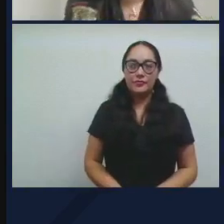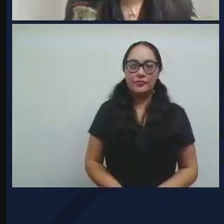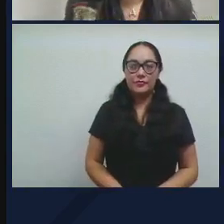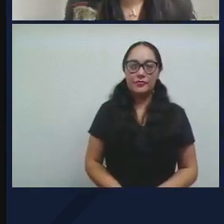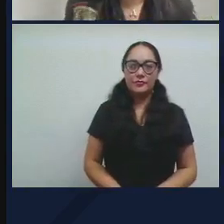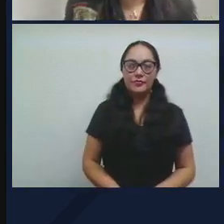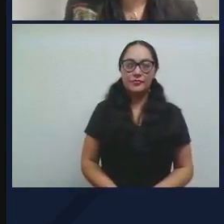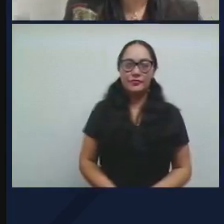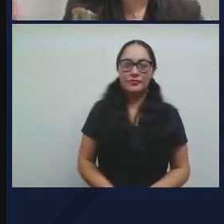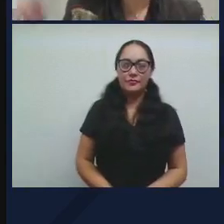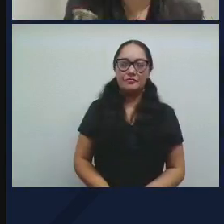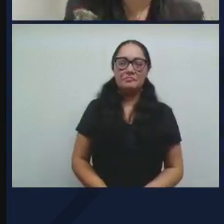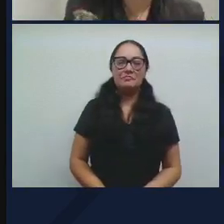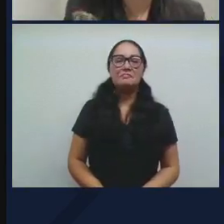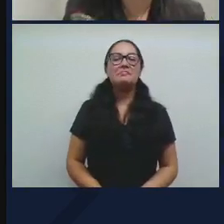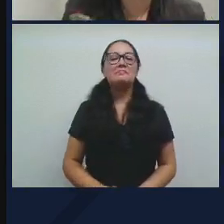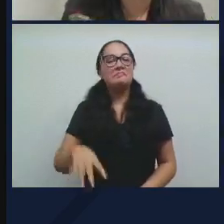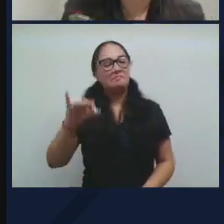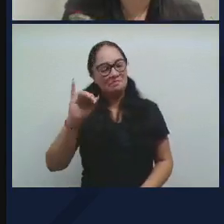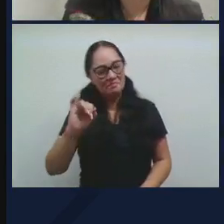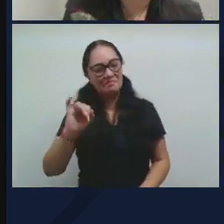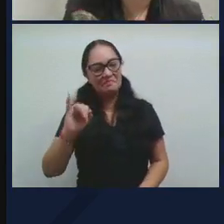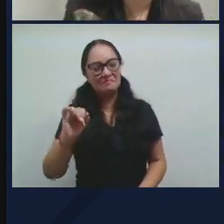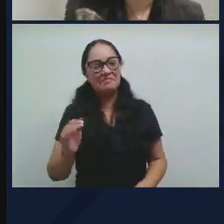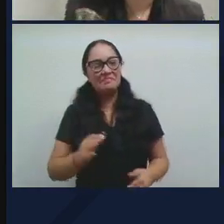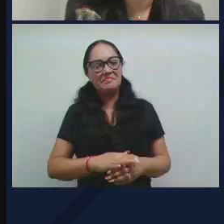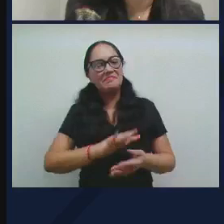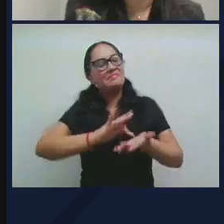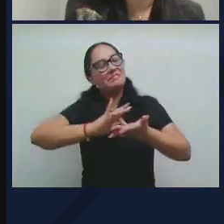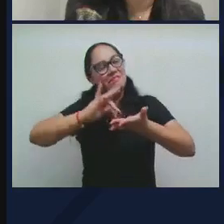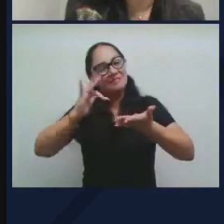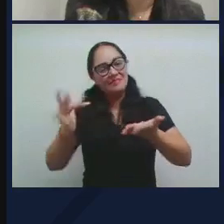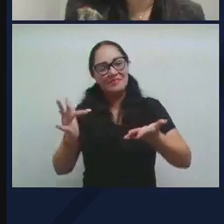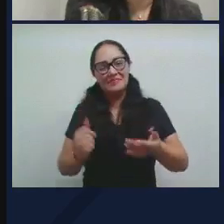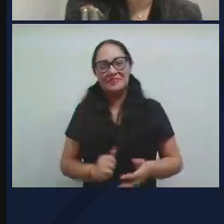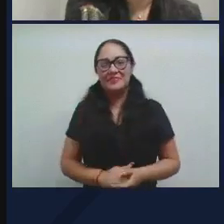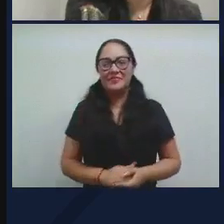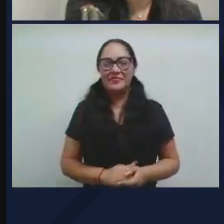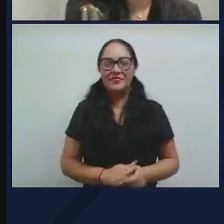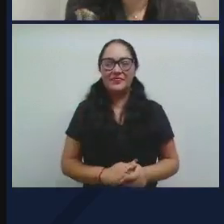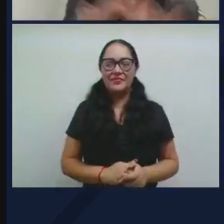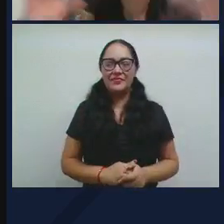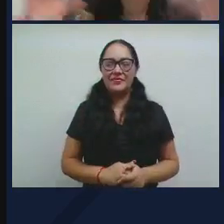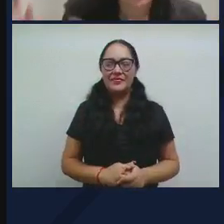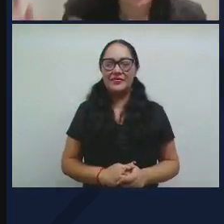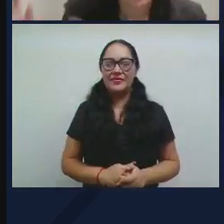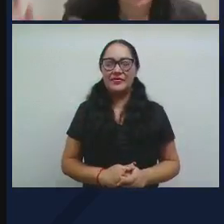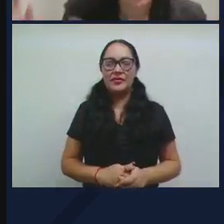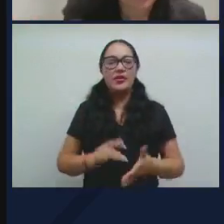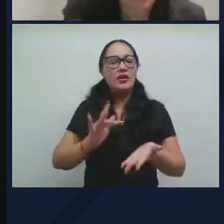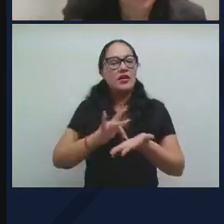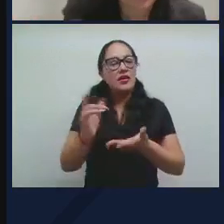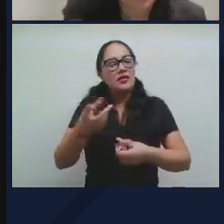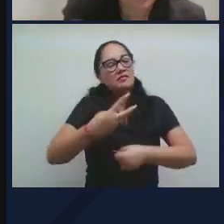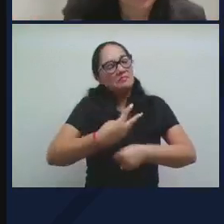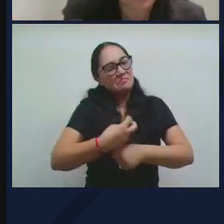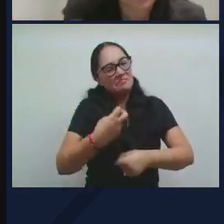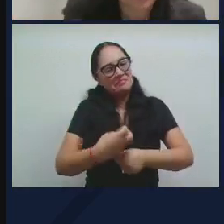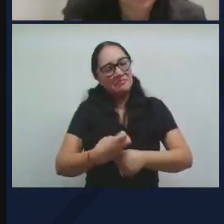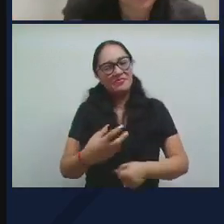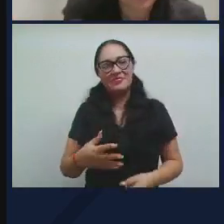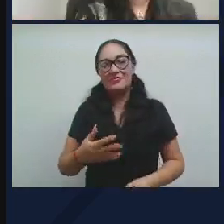Así es, muchísimas, muchísimas gracias. Como bien decía, seguramente. No, muchas gracias a ustedes por la invitación. Es brindar tranquilidad